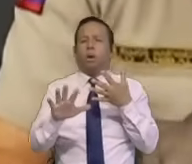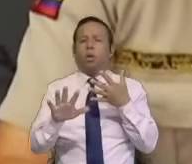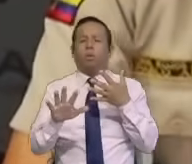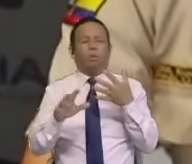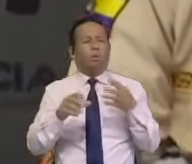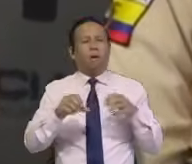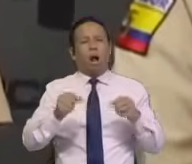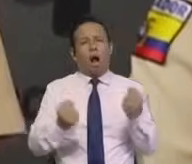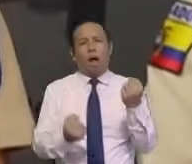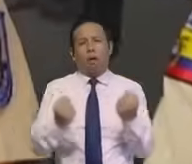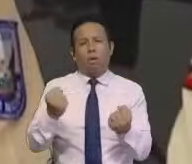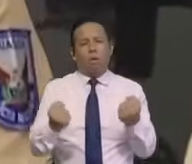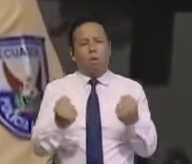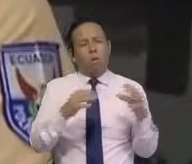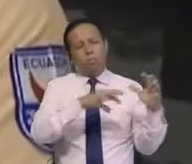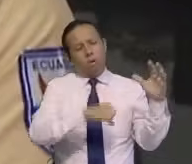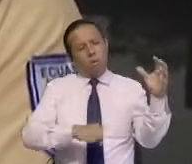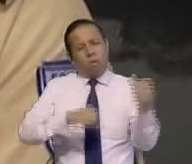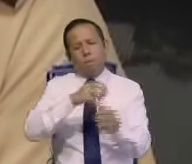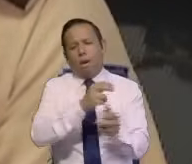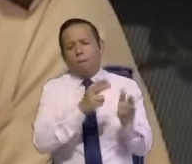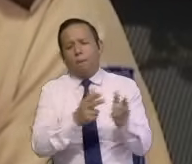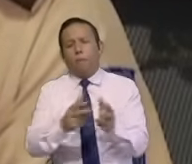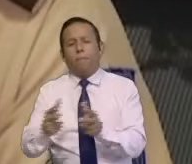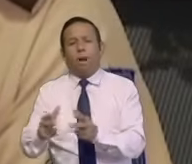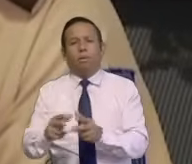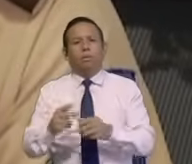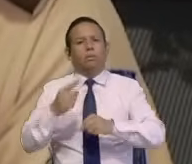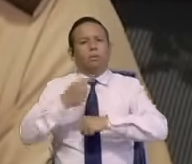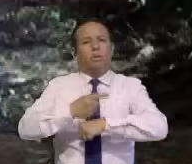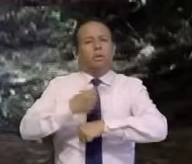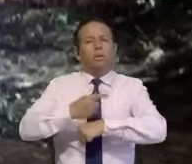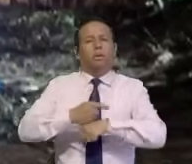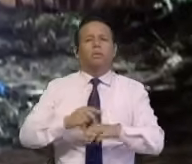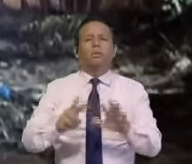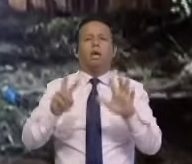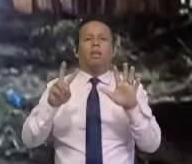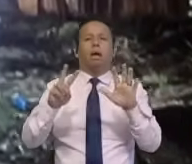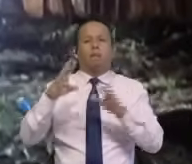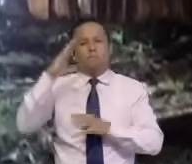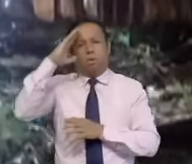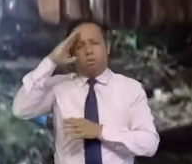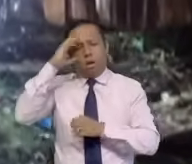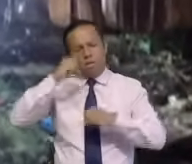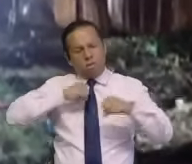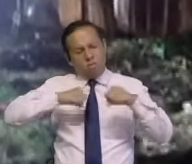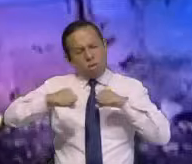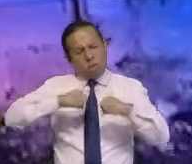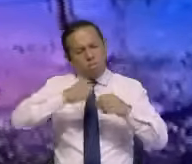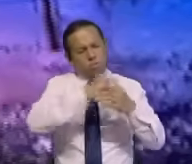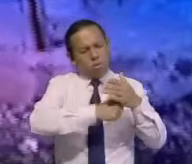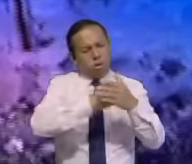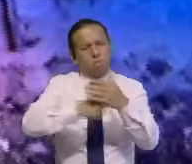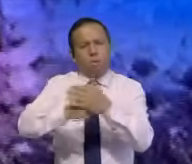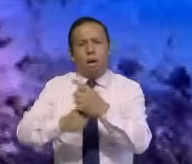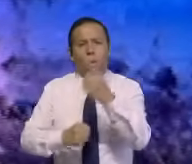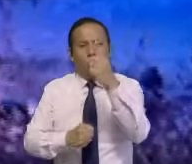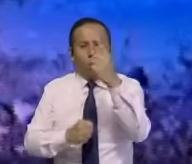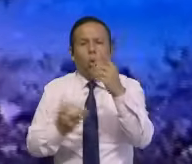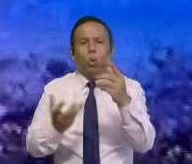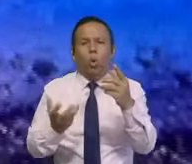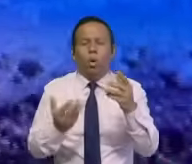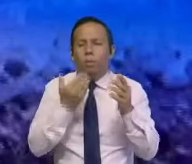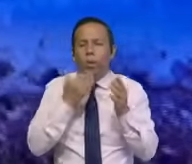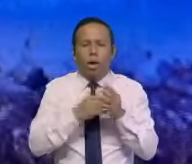policía ha obtenido en 7 días en la zona 8. Uno de los procedimientos se efectuó en